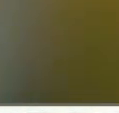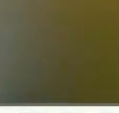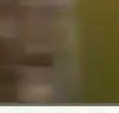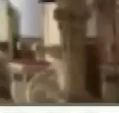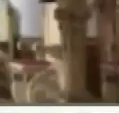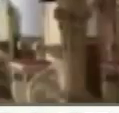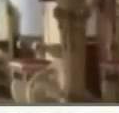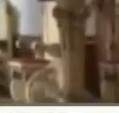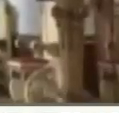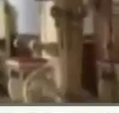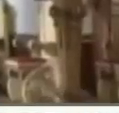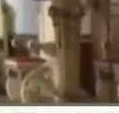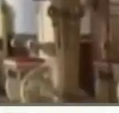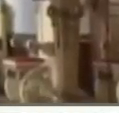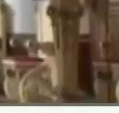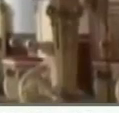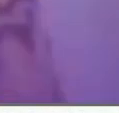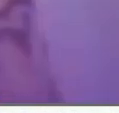humanidad.